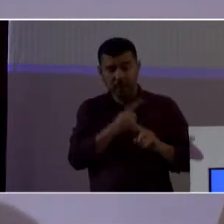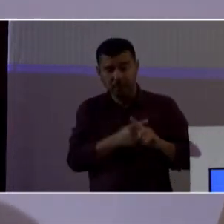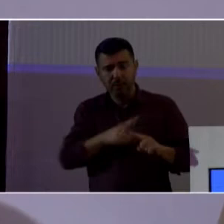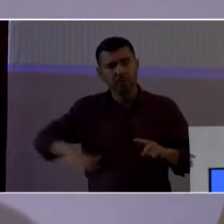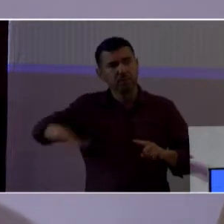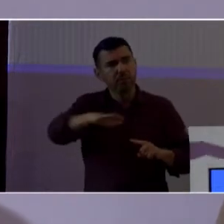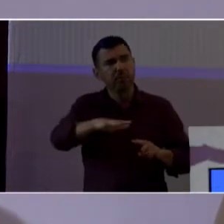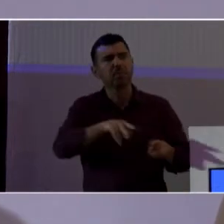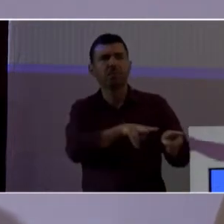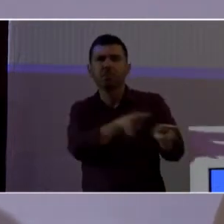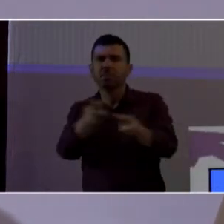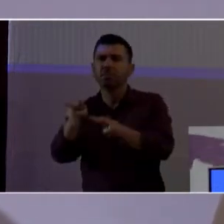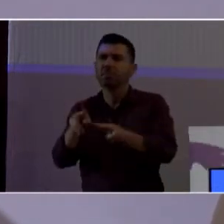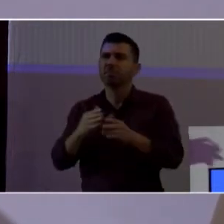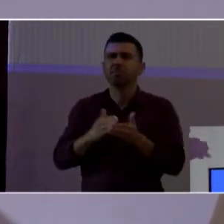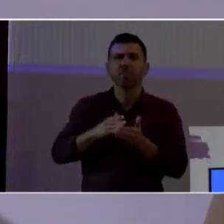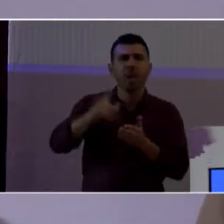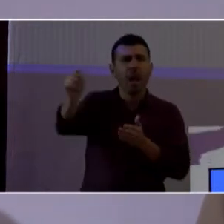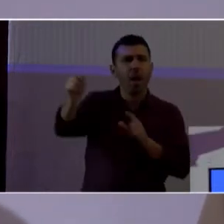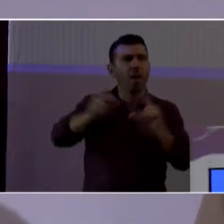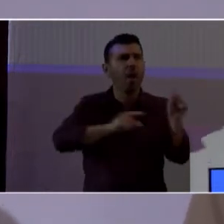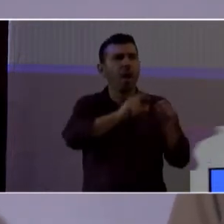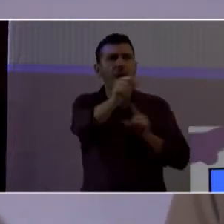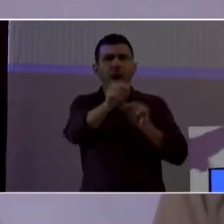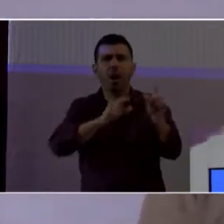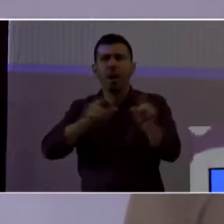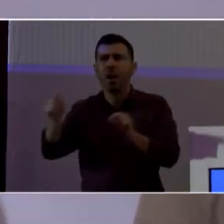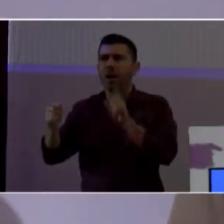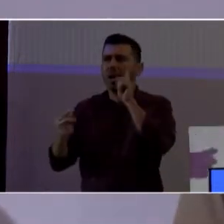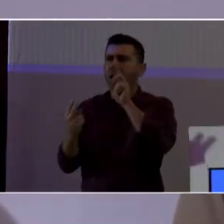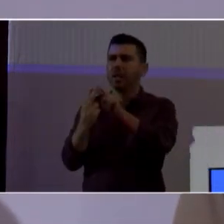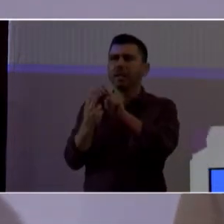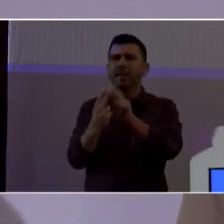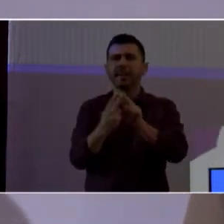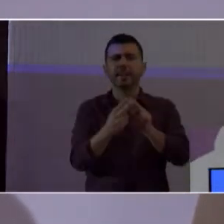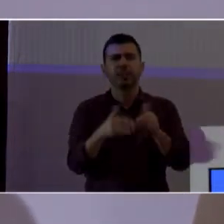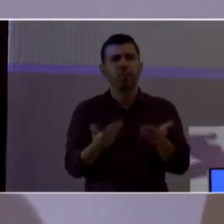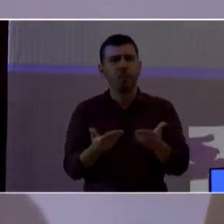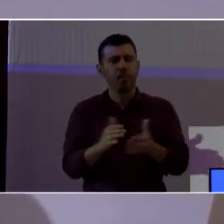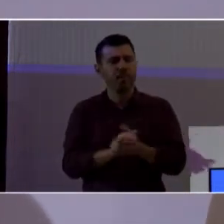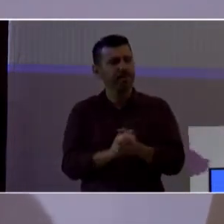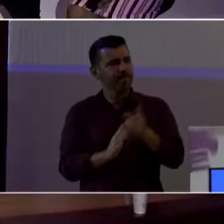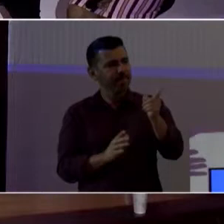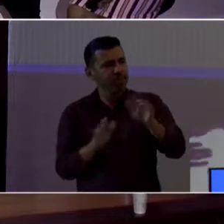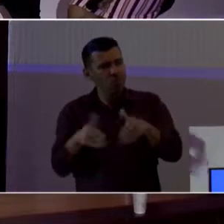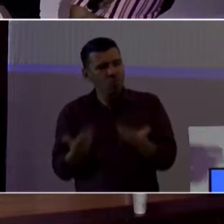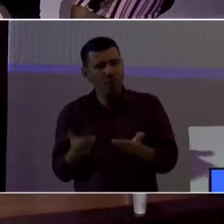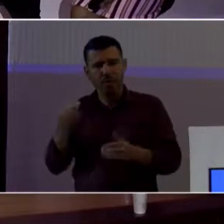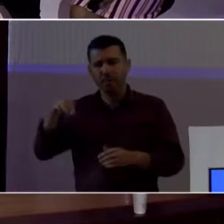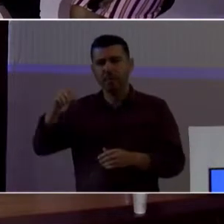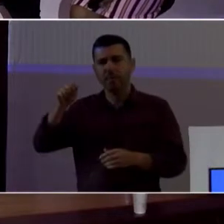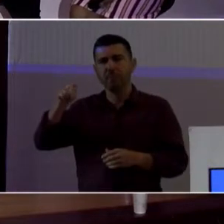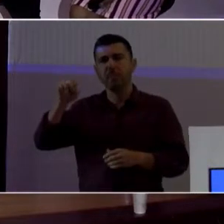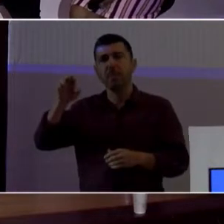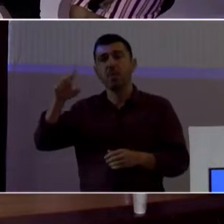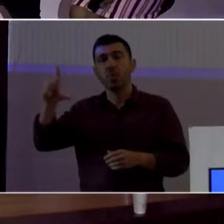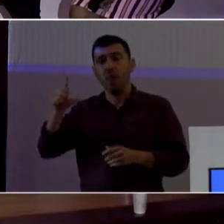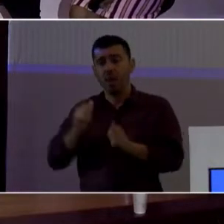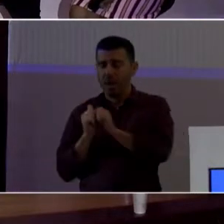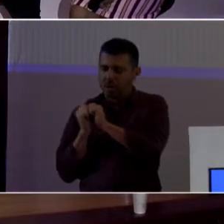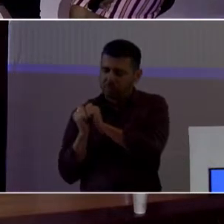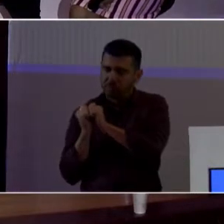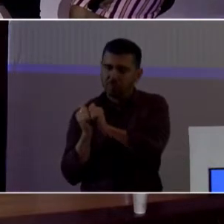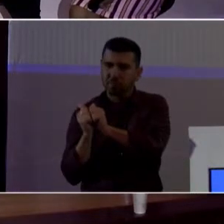conocerlos. Manuel, ¿cómo nos vincula en ese proceso de acompañamiento, de fortalecimiento,